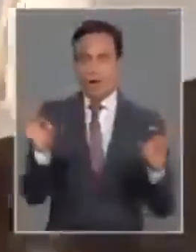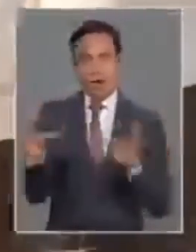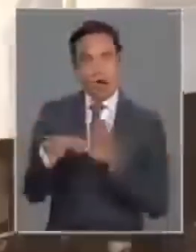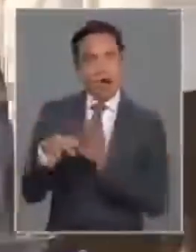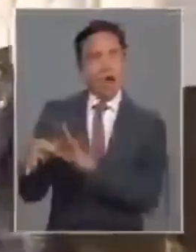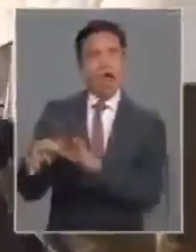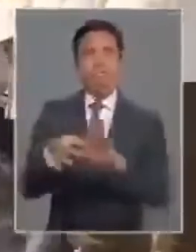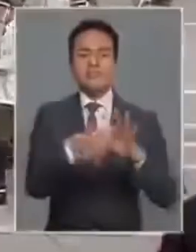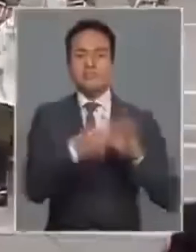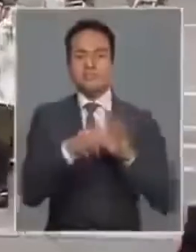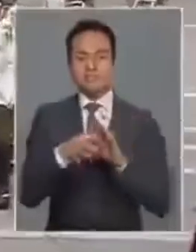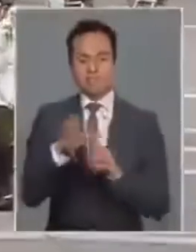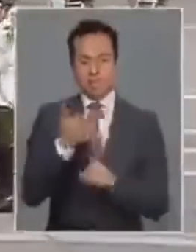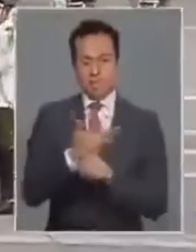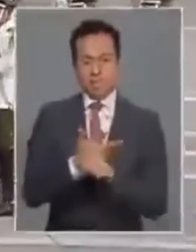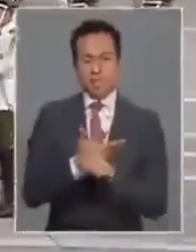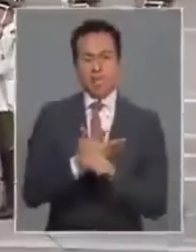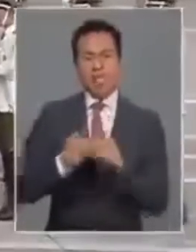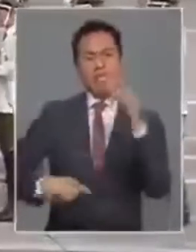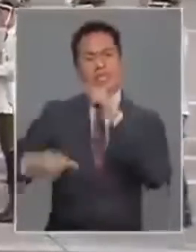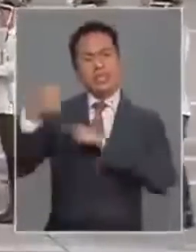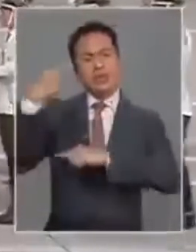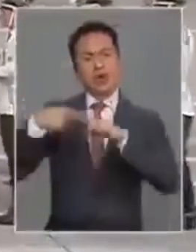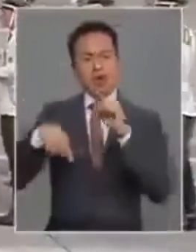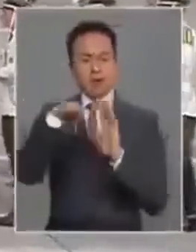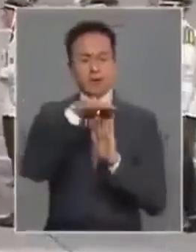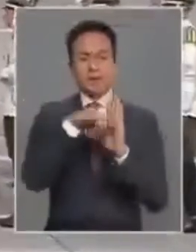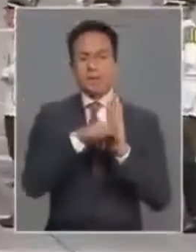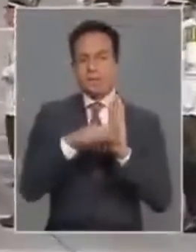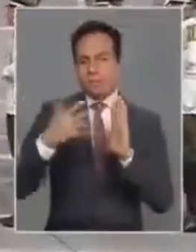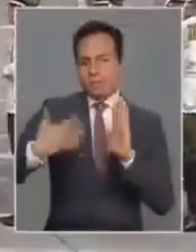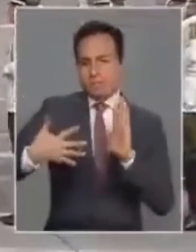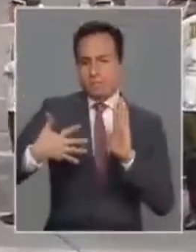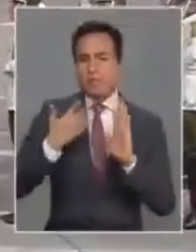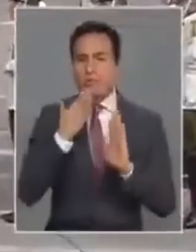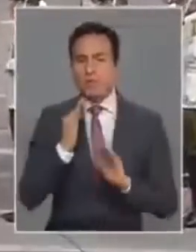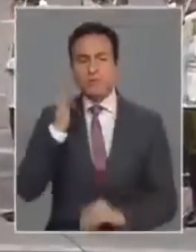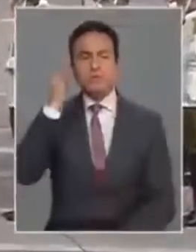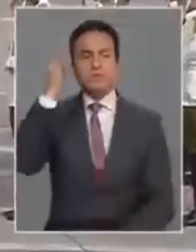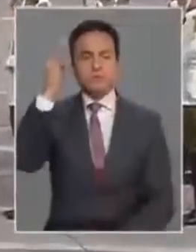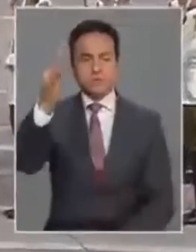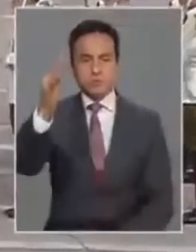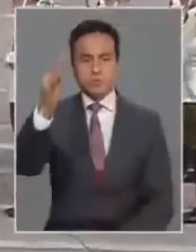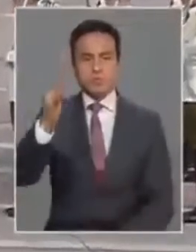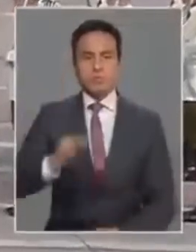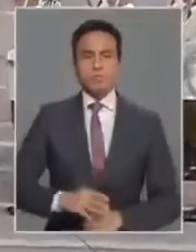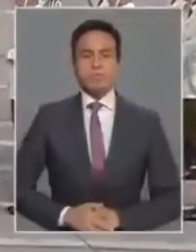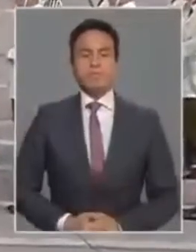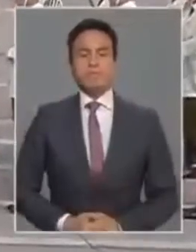cohesión que alberga historia, principios y futuro.